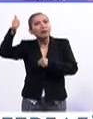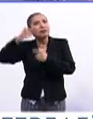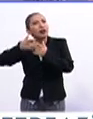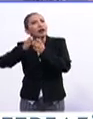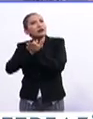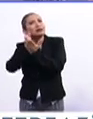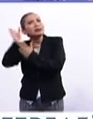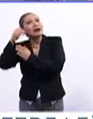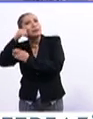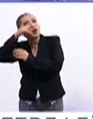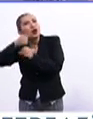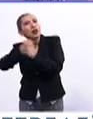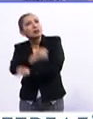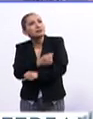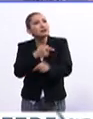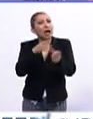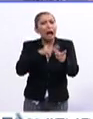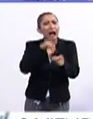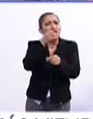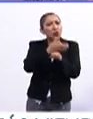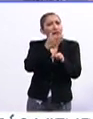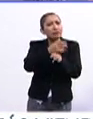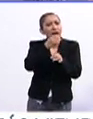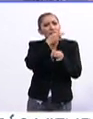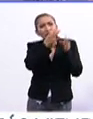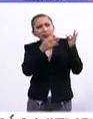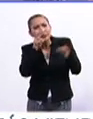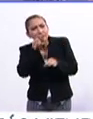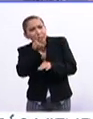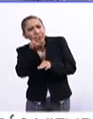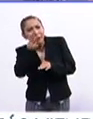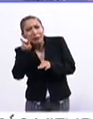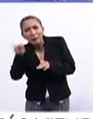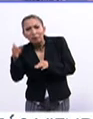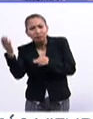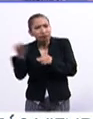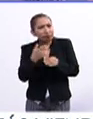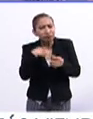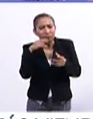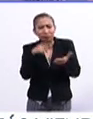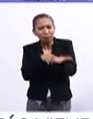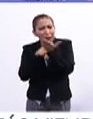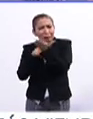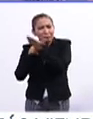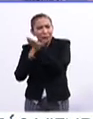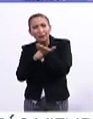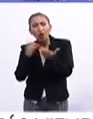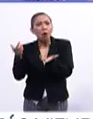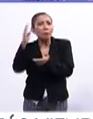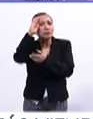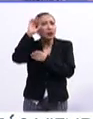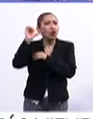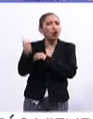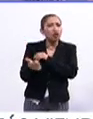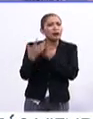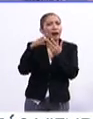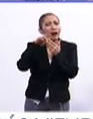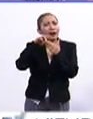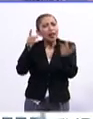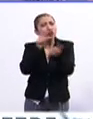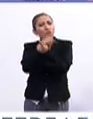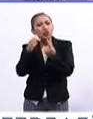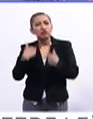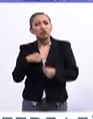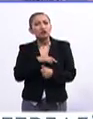contextos de violencia que se viven en las noticias día con día? ¿De qué manera podemos pensar otras formas de relacionar